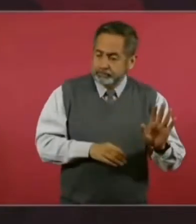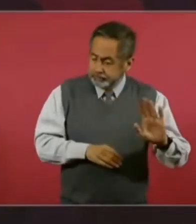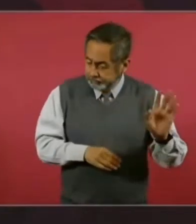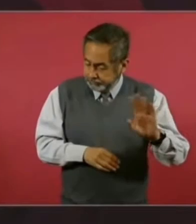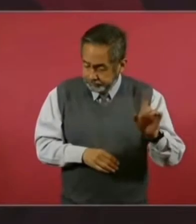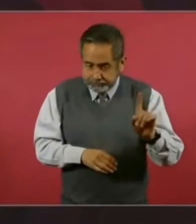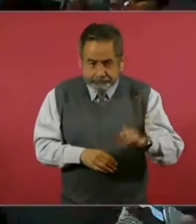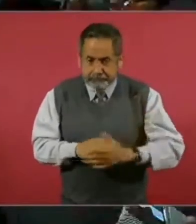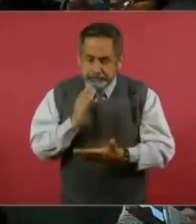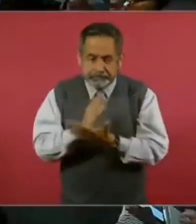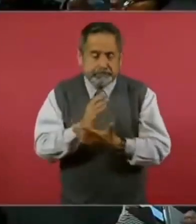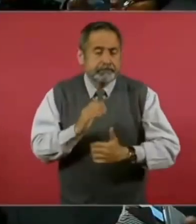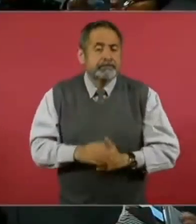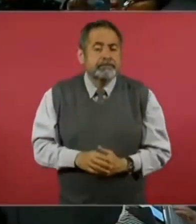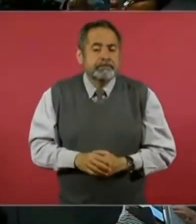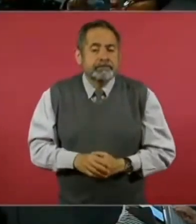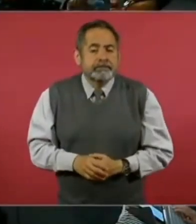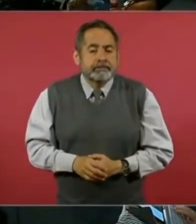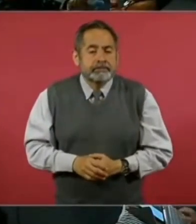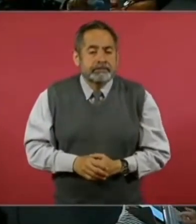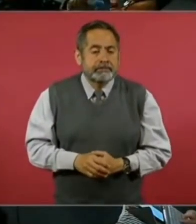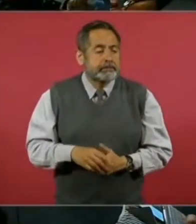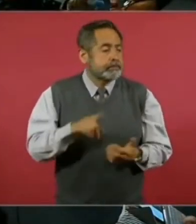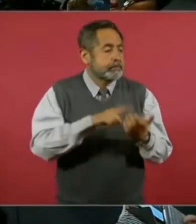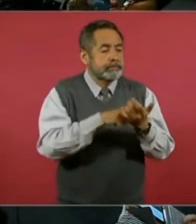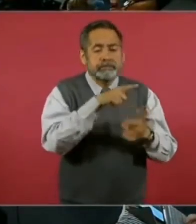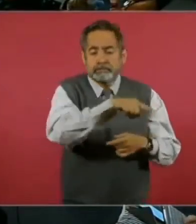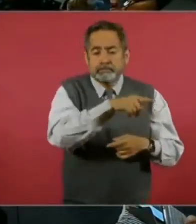del país y a actuar